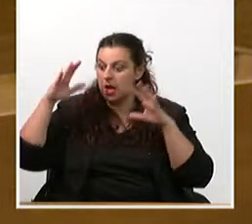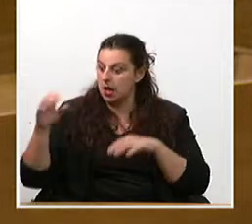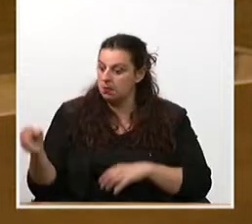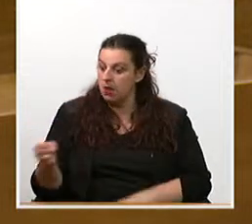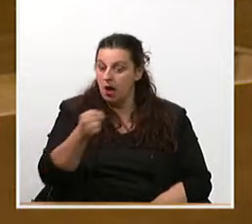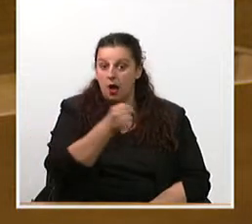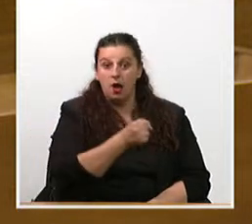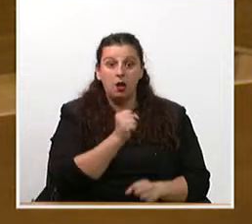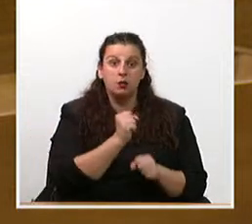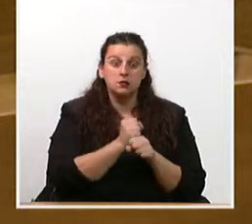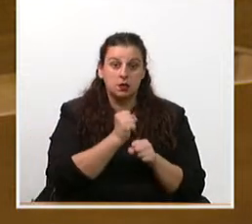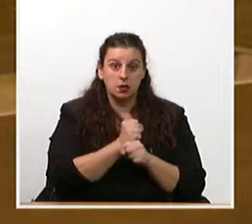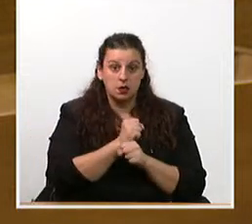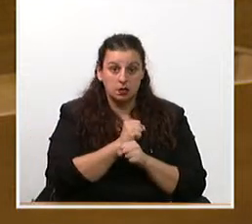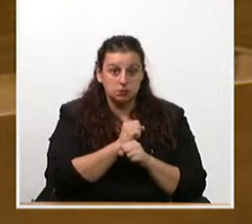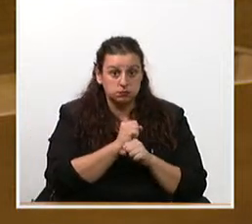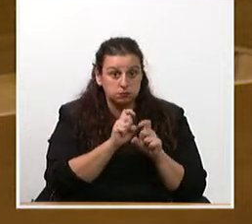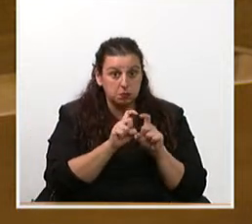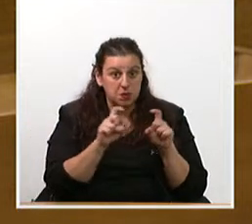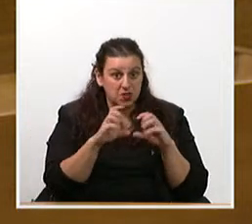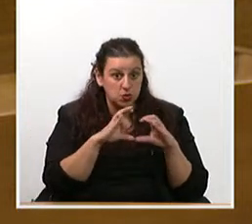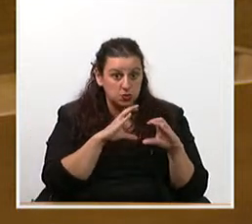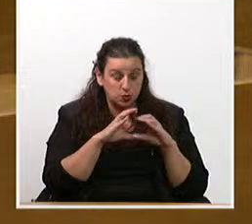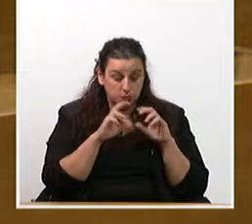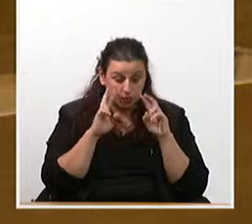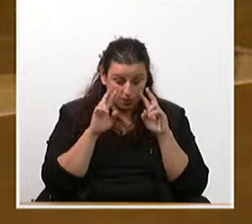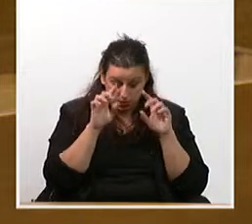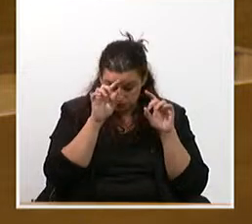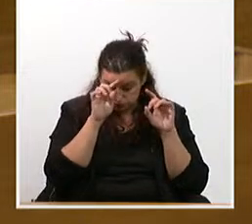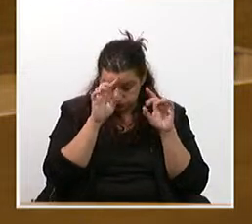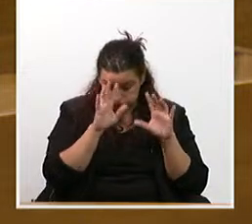mirac de com DEA